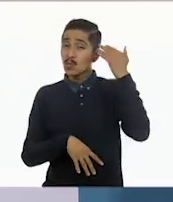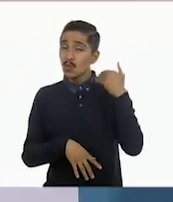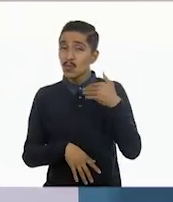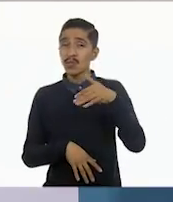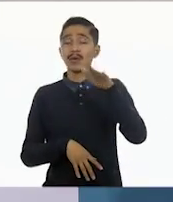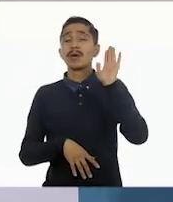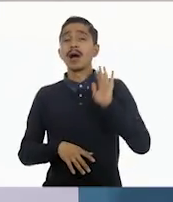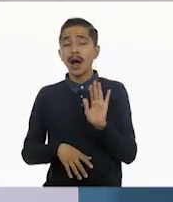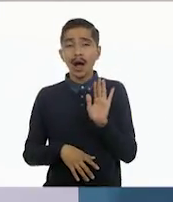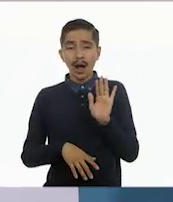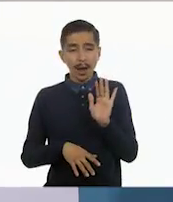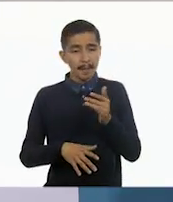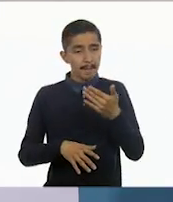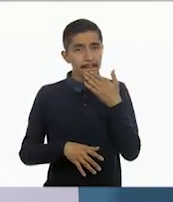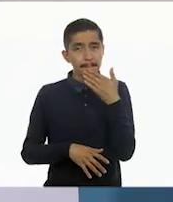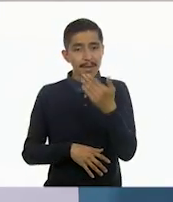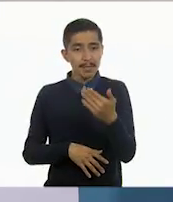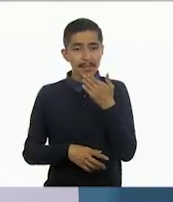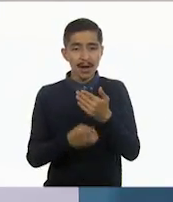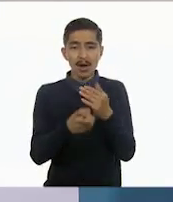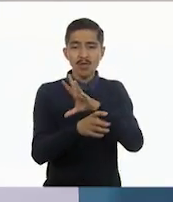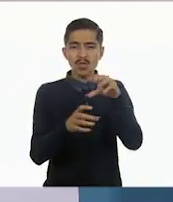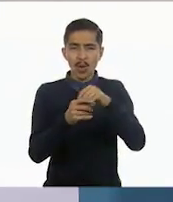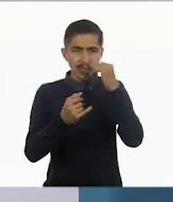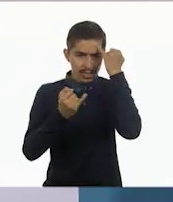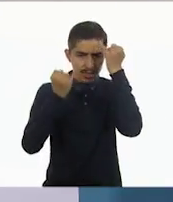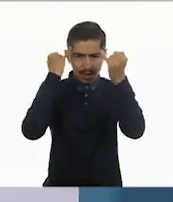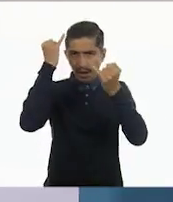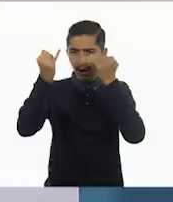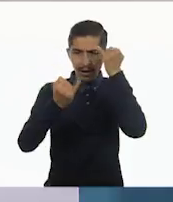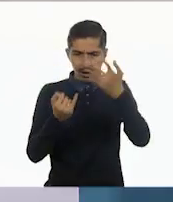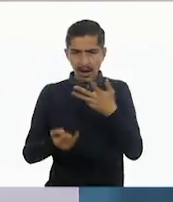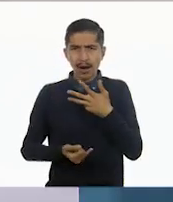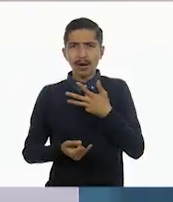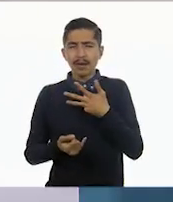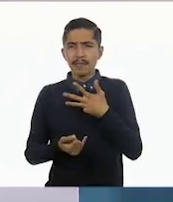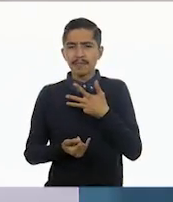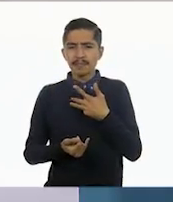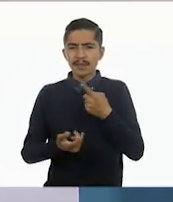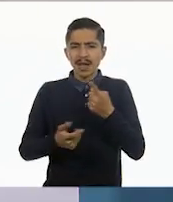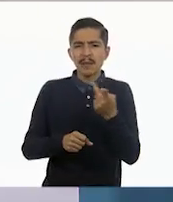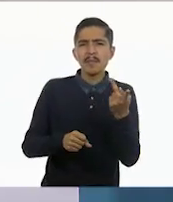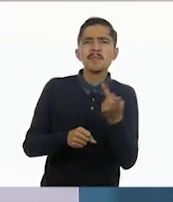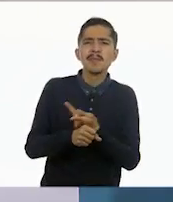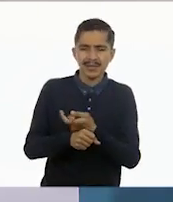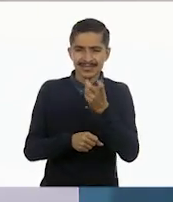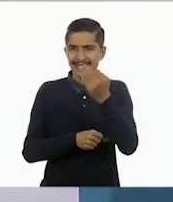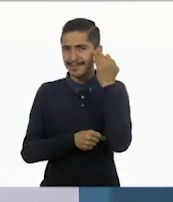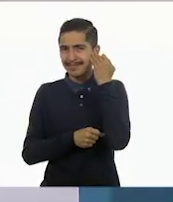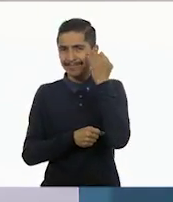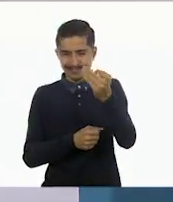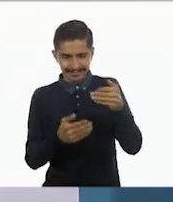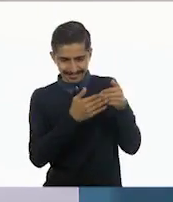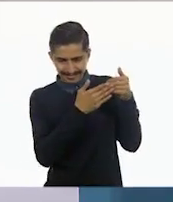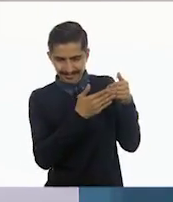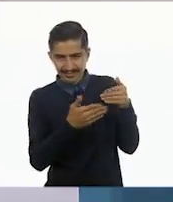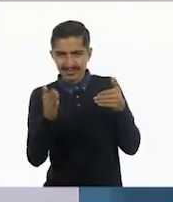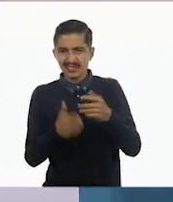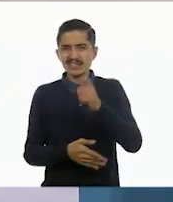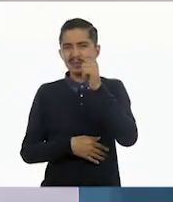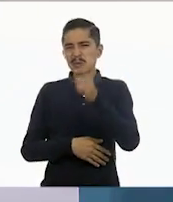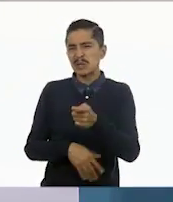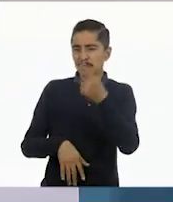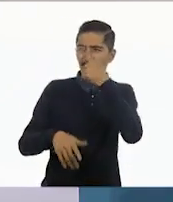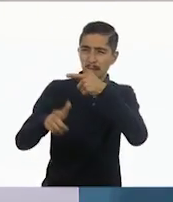recapturó muy bien todas las ideas que se tenían sobre qué era lo que estaba pasando en ese momento, el significado